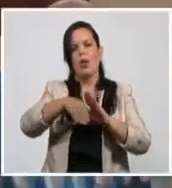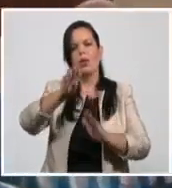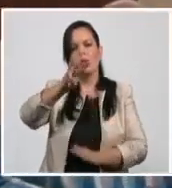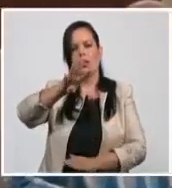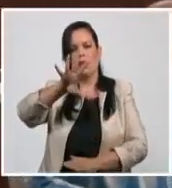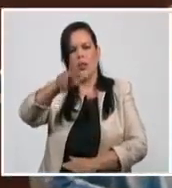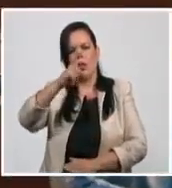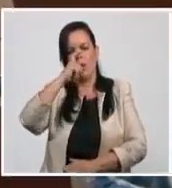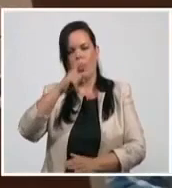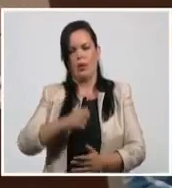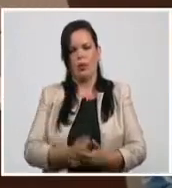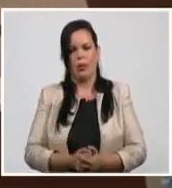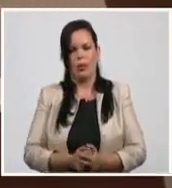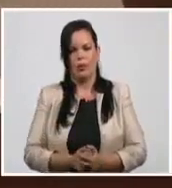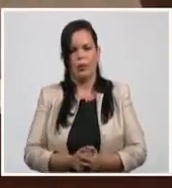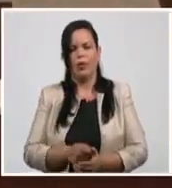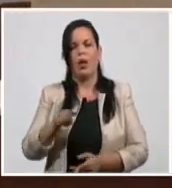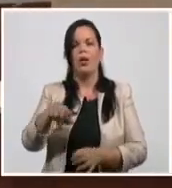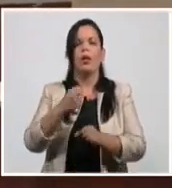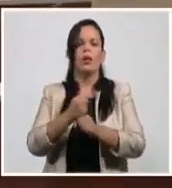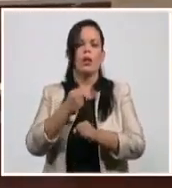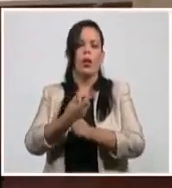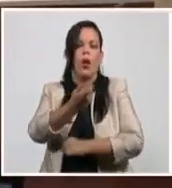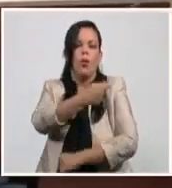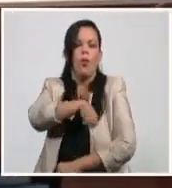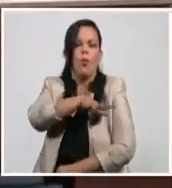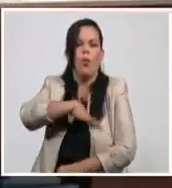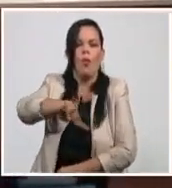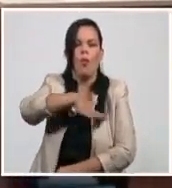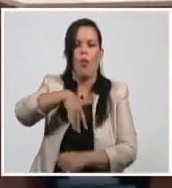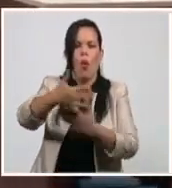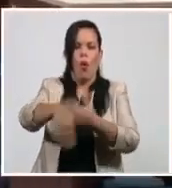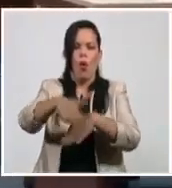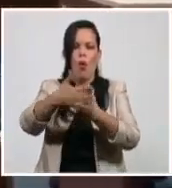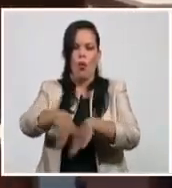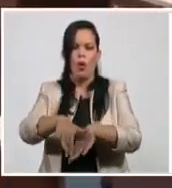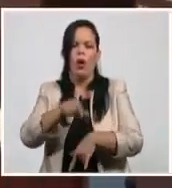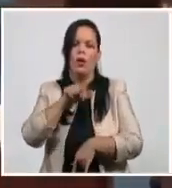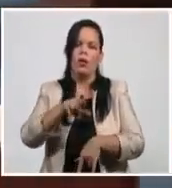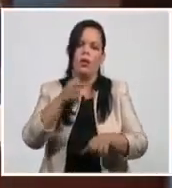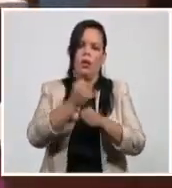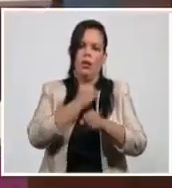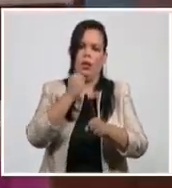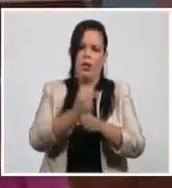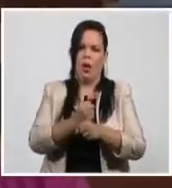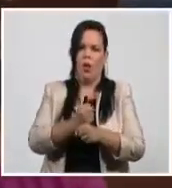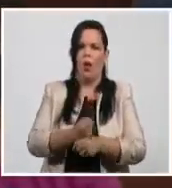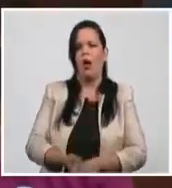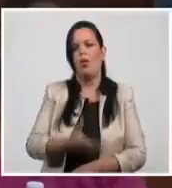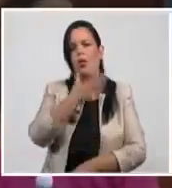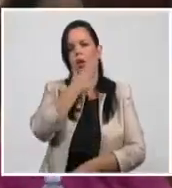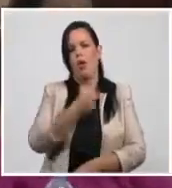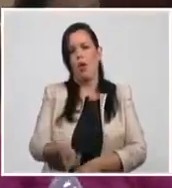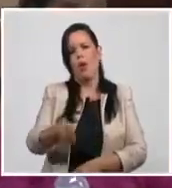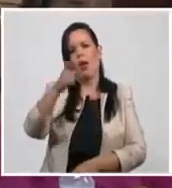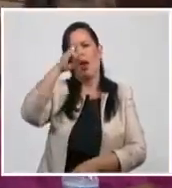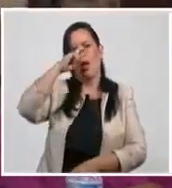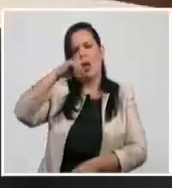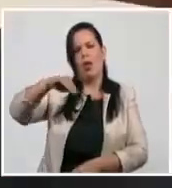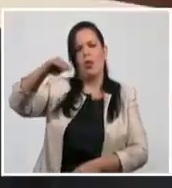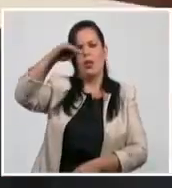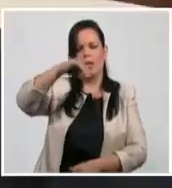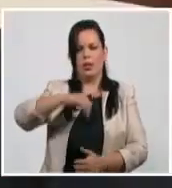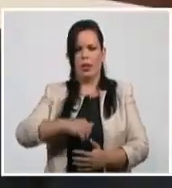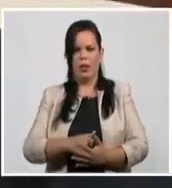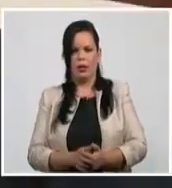los públicos, en particular los jóvenes y adolescentes, la aplicación de nuevas formas de gestión en la radio y la televisión, el imprescindible vínculo